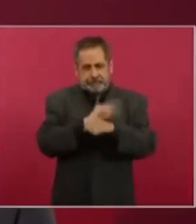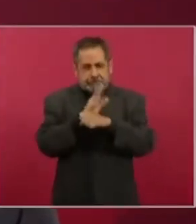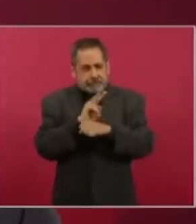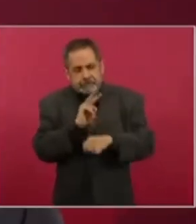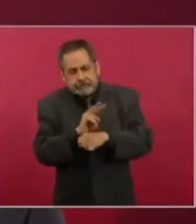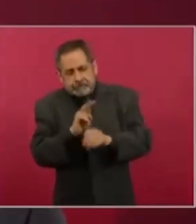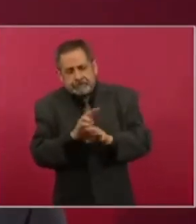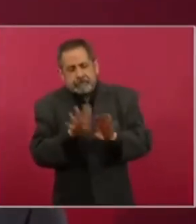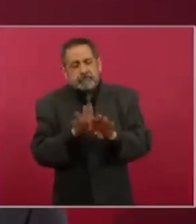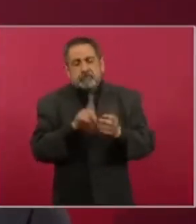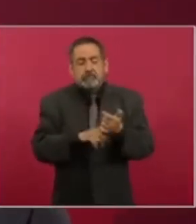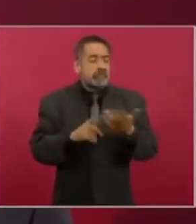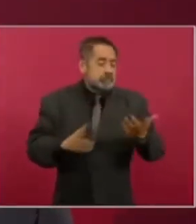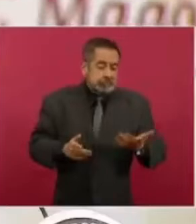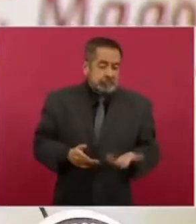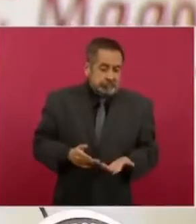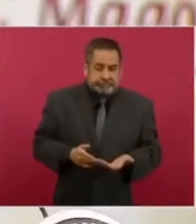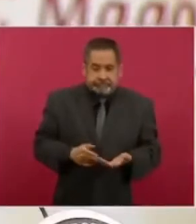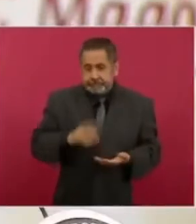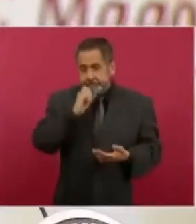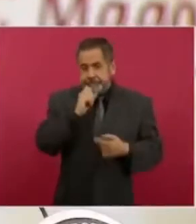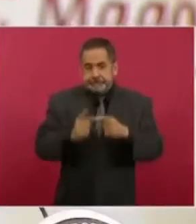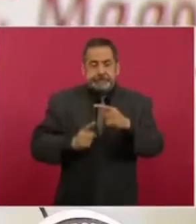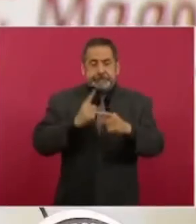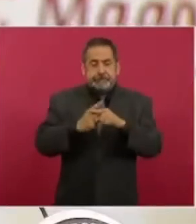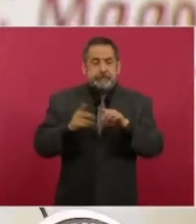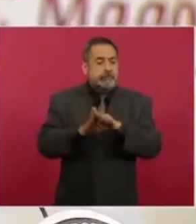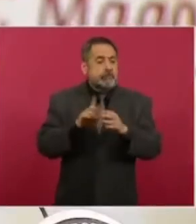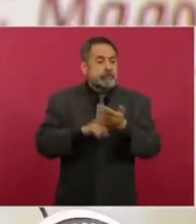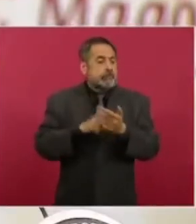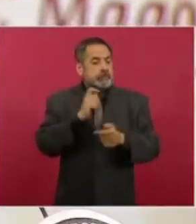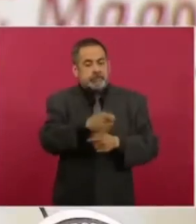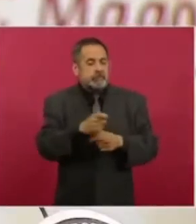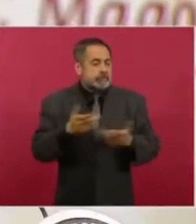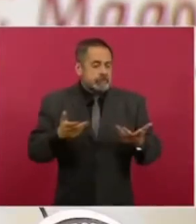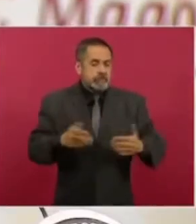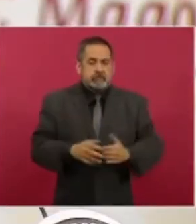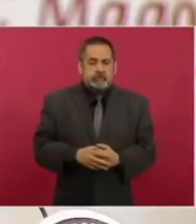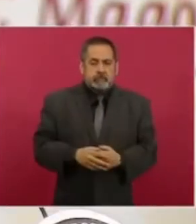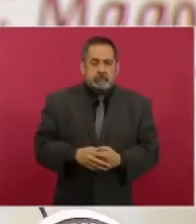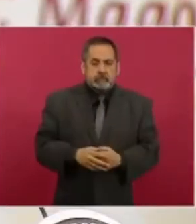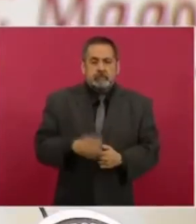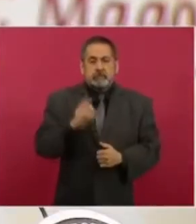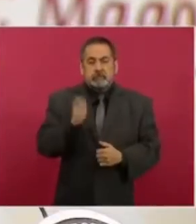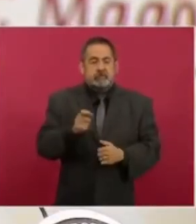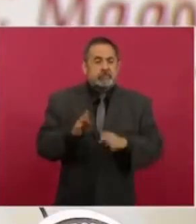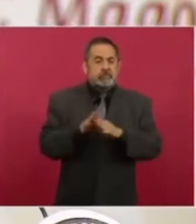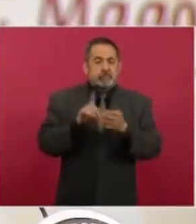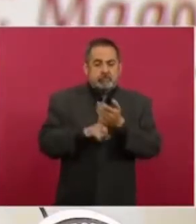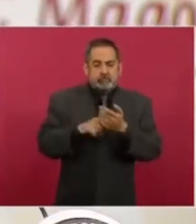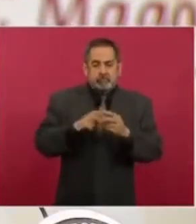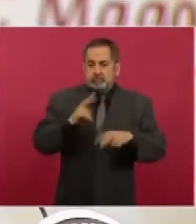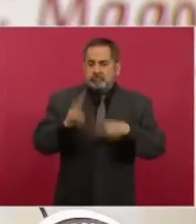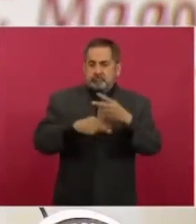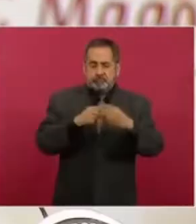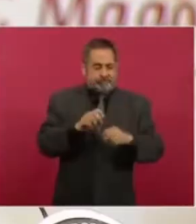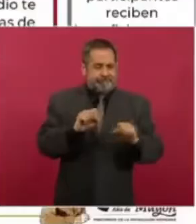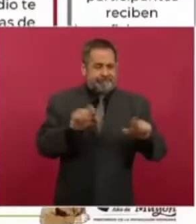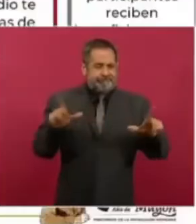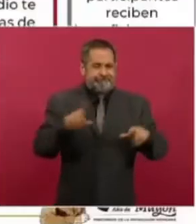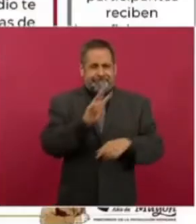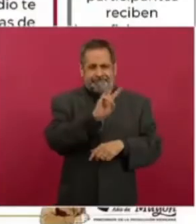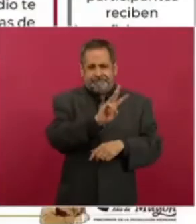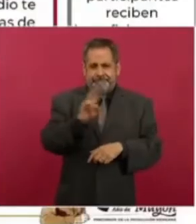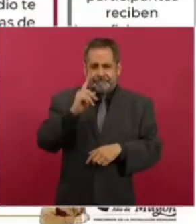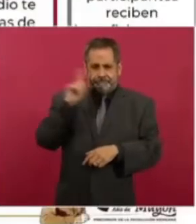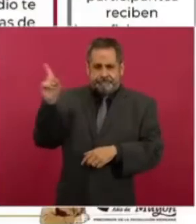por las vacunas, pero además de sus condiciones médicas generales. Todo lo que hay que hacer es acudir a esta página que está